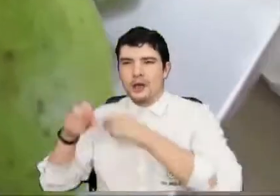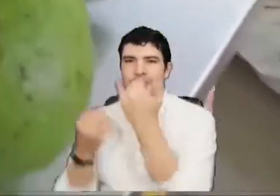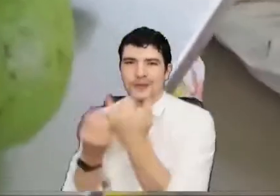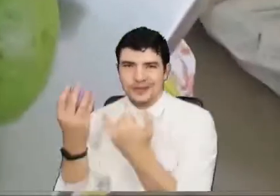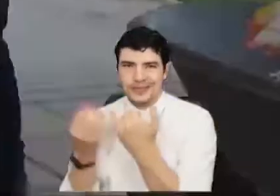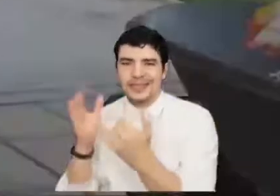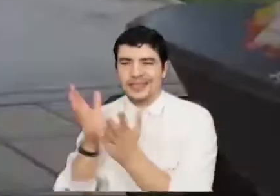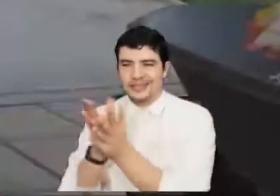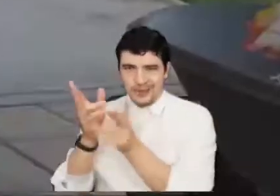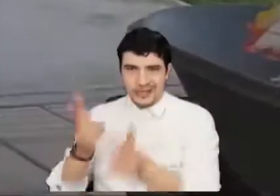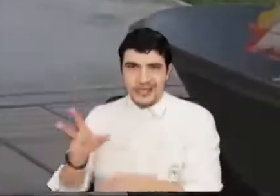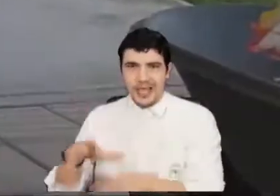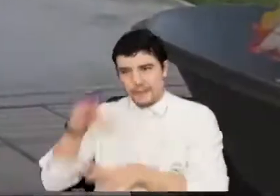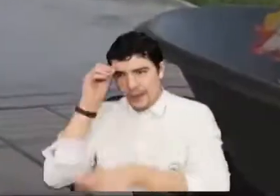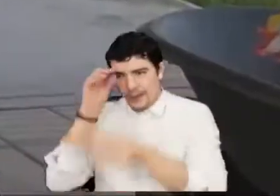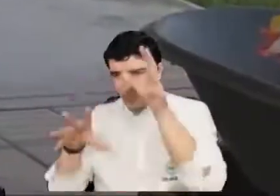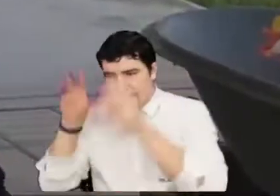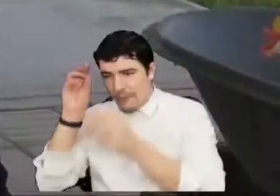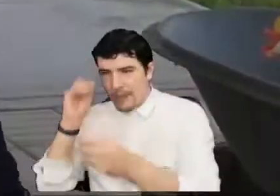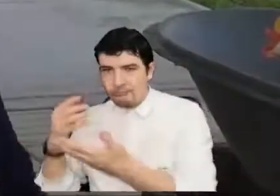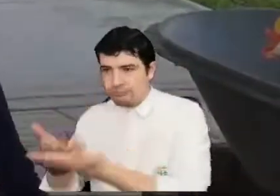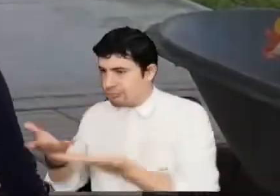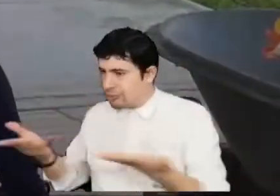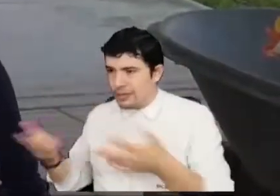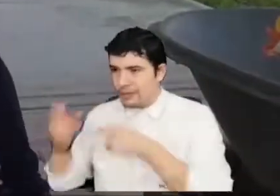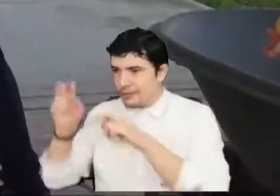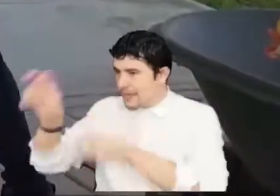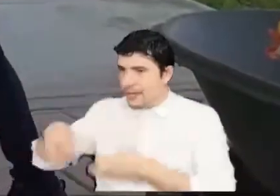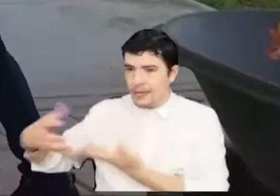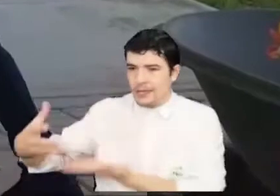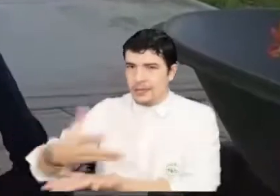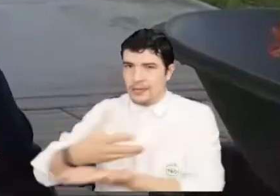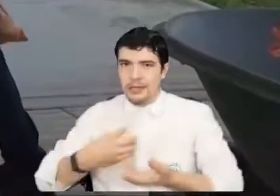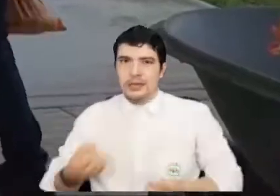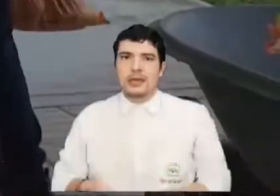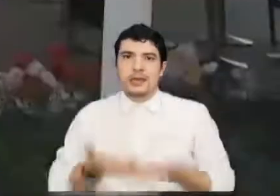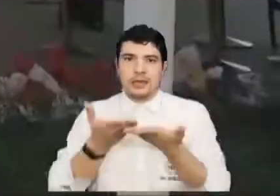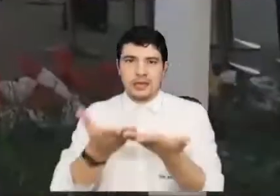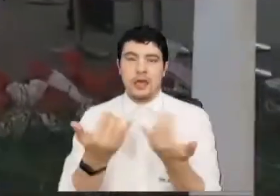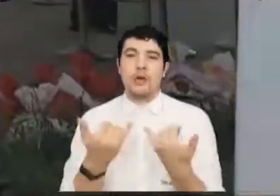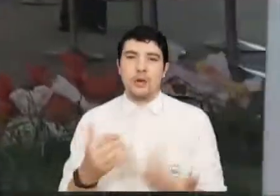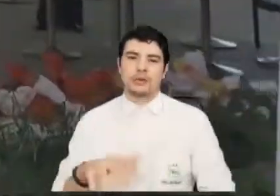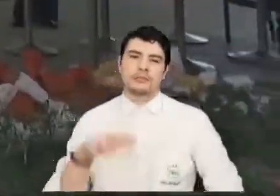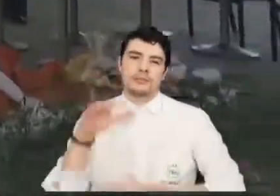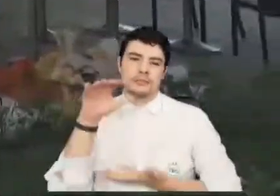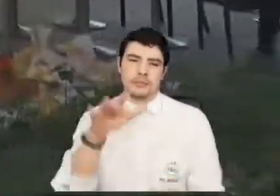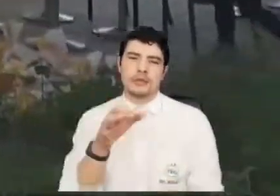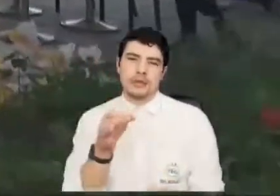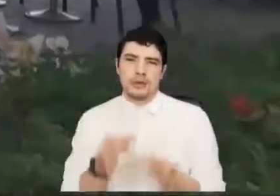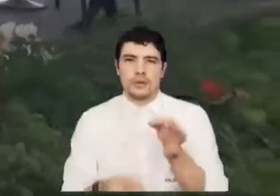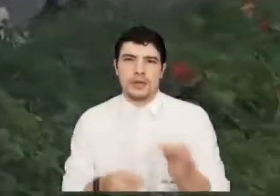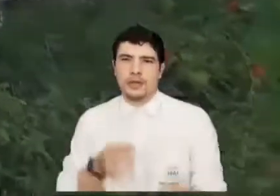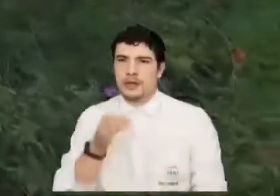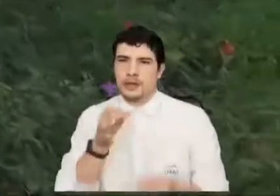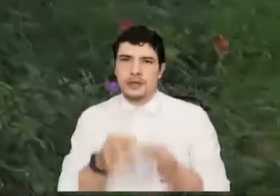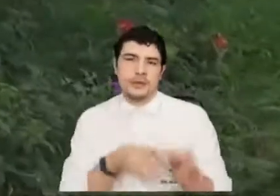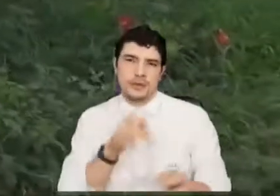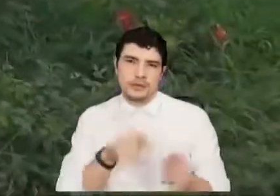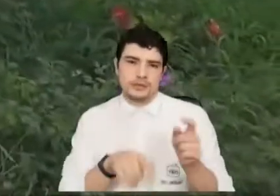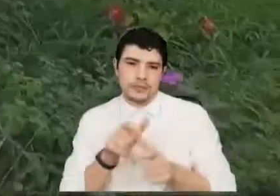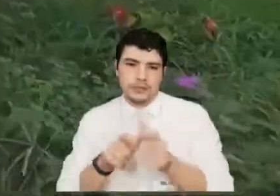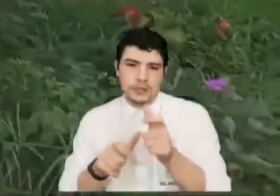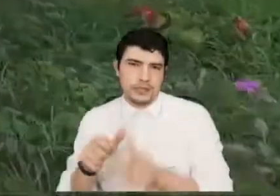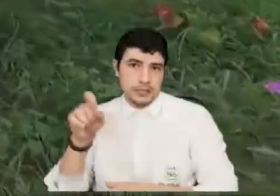vez generan muchos productos agrícolas que hoy garantizan la seguridad alimentaria de esta cuarentena a los hogares de